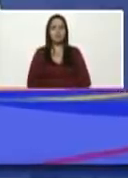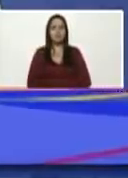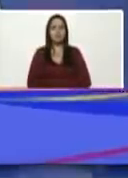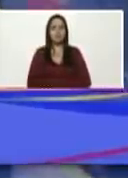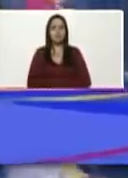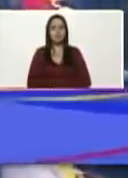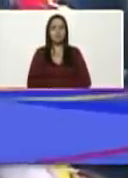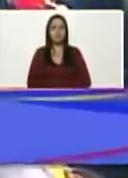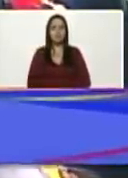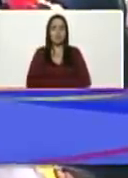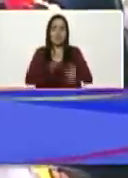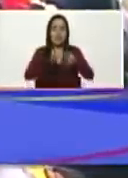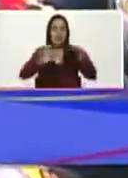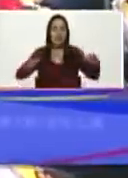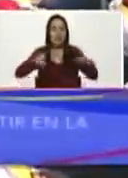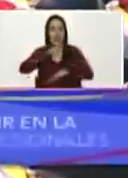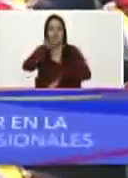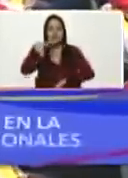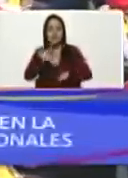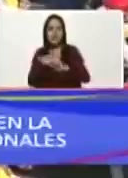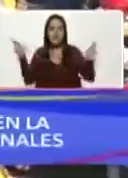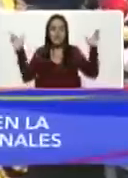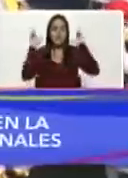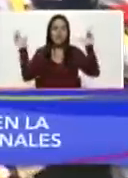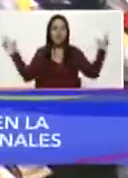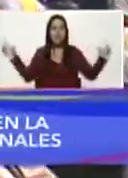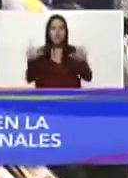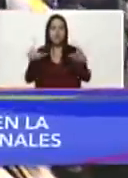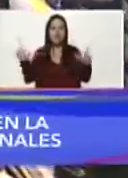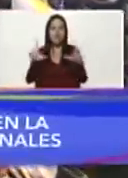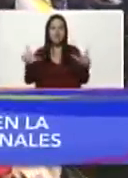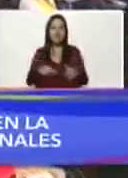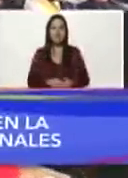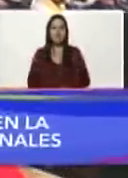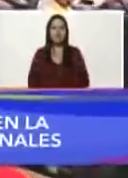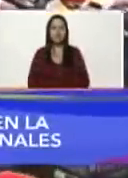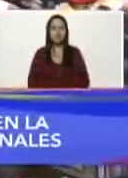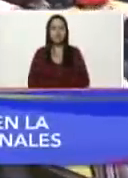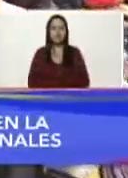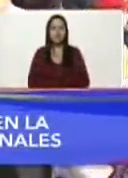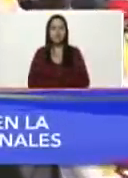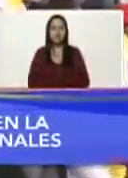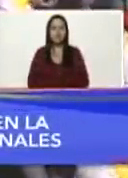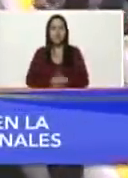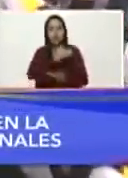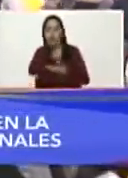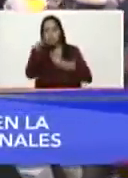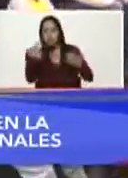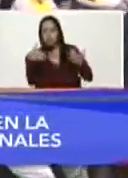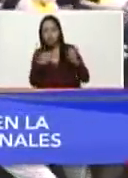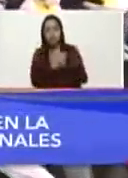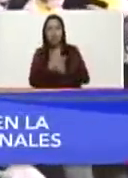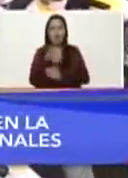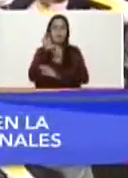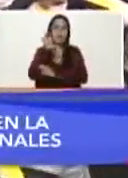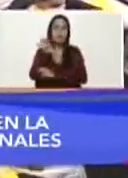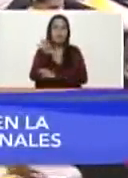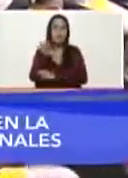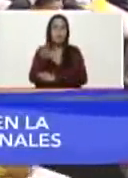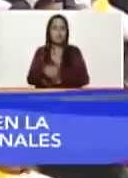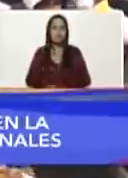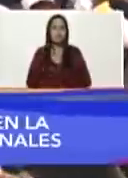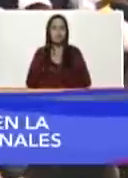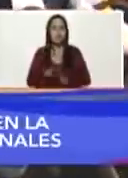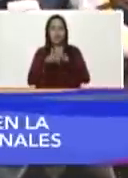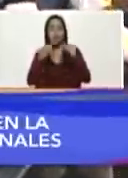En cadena nacional de radio y televisión, a lo largo y ancho del país, en todos los estados